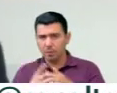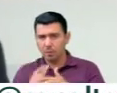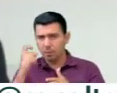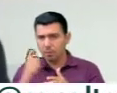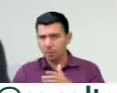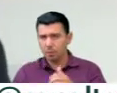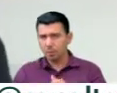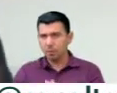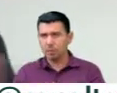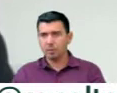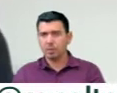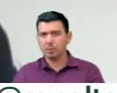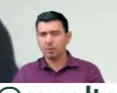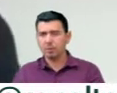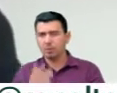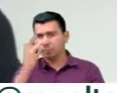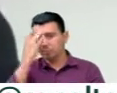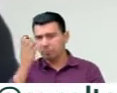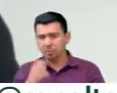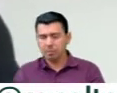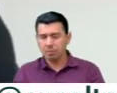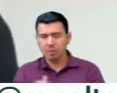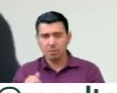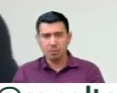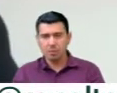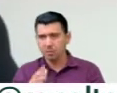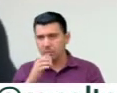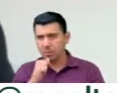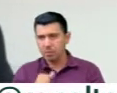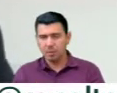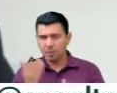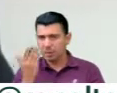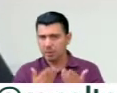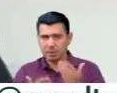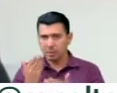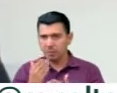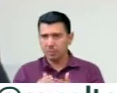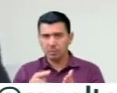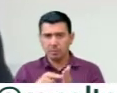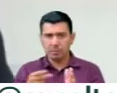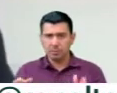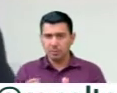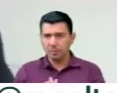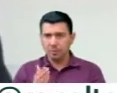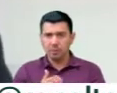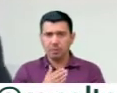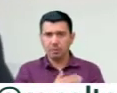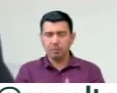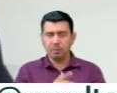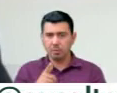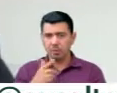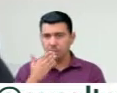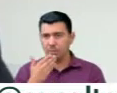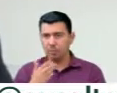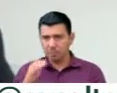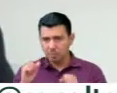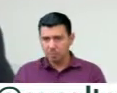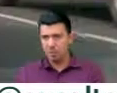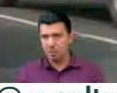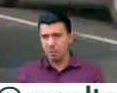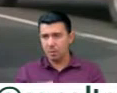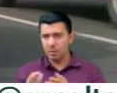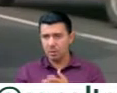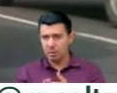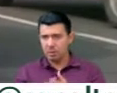o fotodetecciones. ¿Por qué? Porque hoy no se tiene ningún estudio técnico, estudios previos que permitan regular la